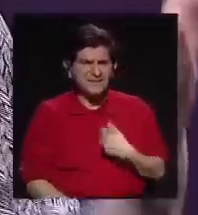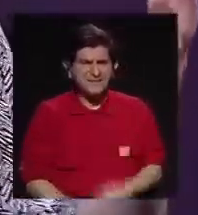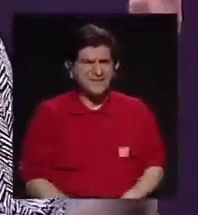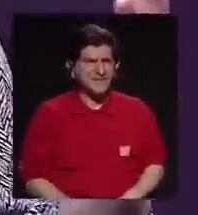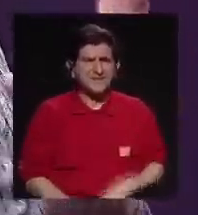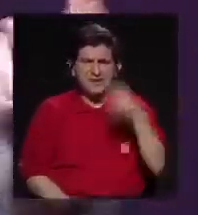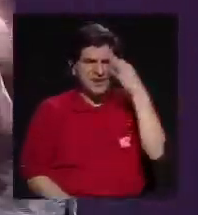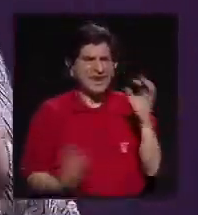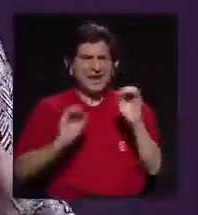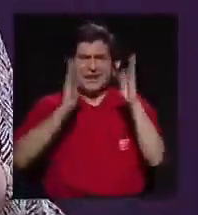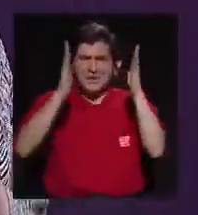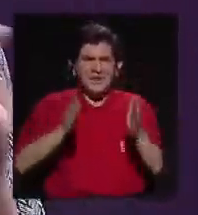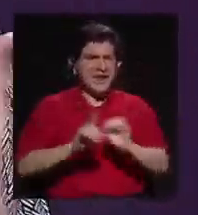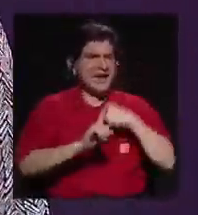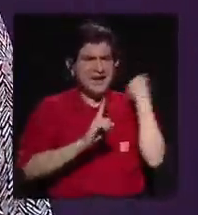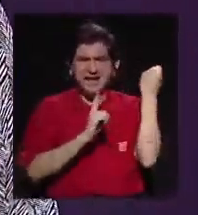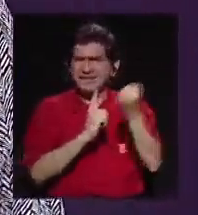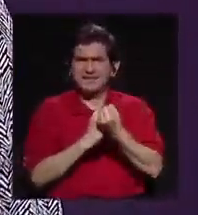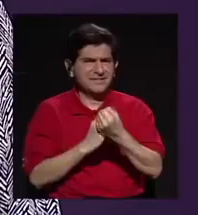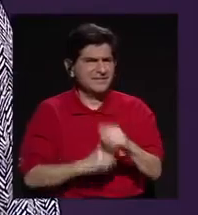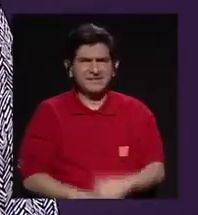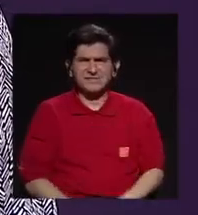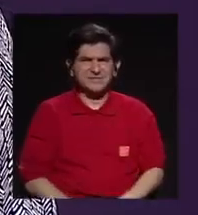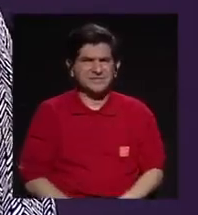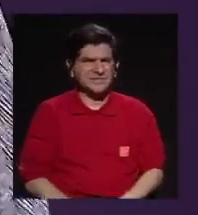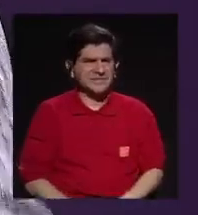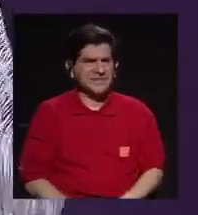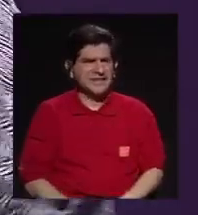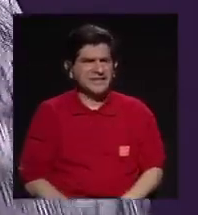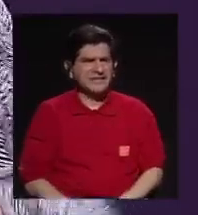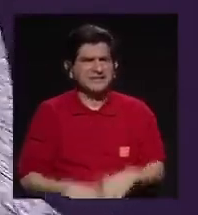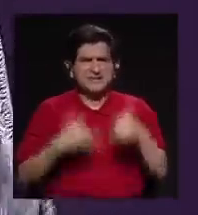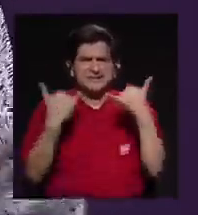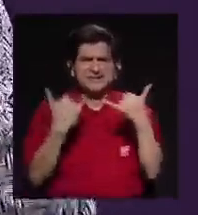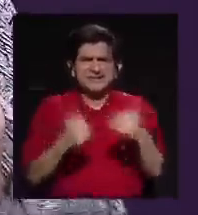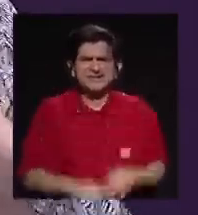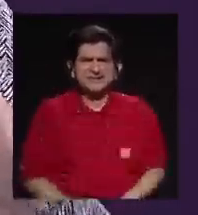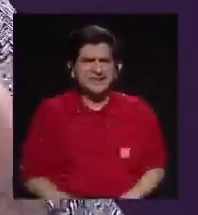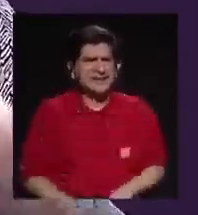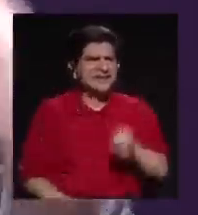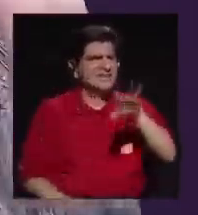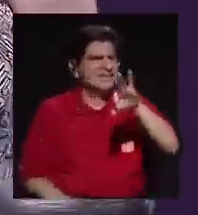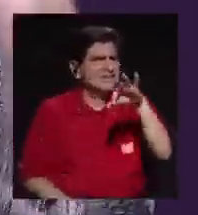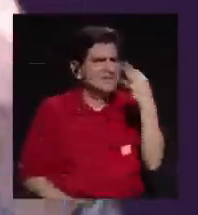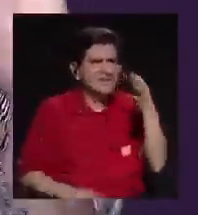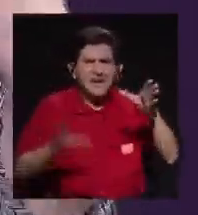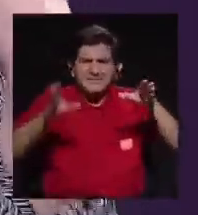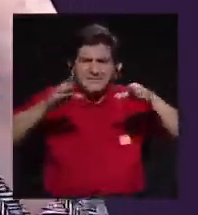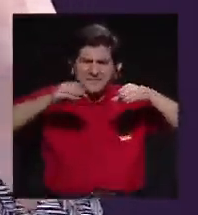prácticamente nadie en la sociedad se ha podido, digamos, como apoderar o de alguna manera